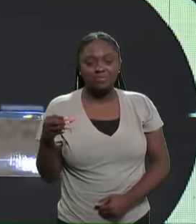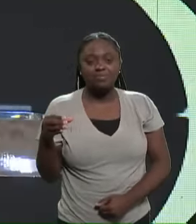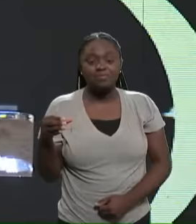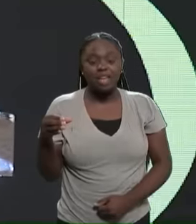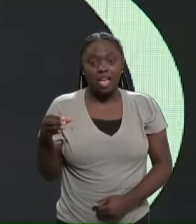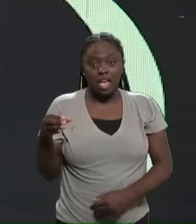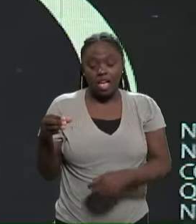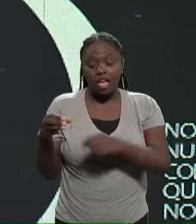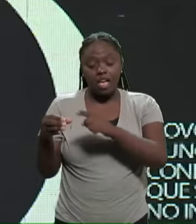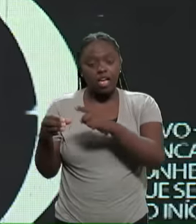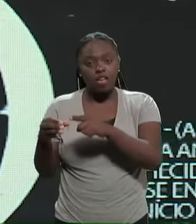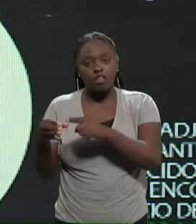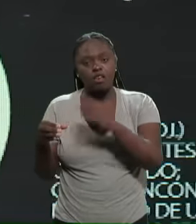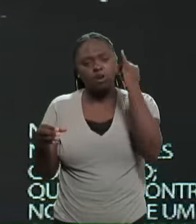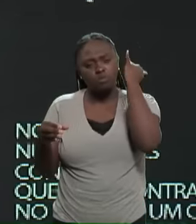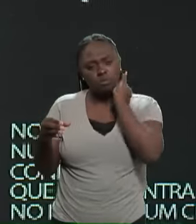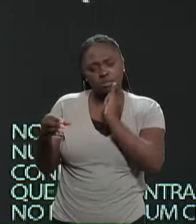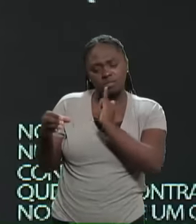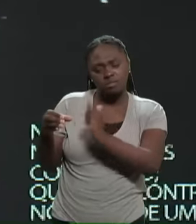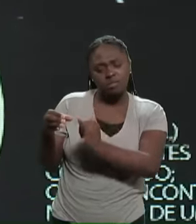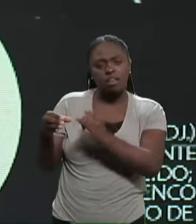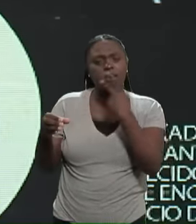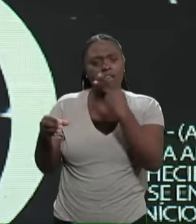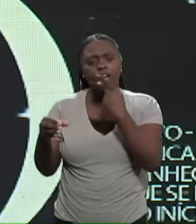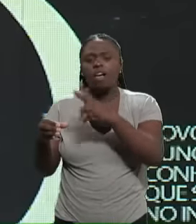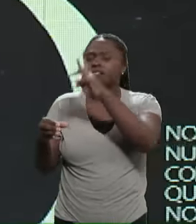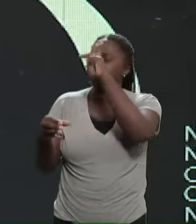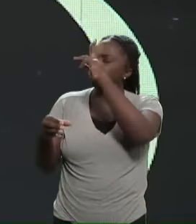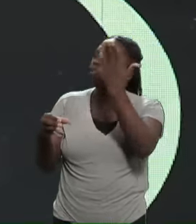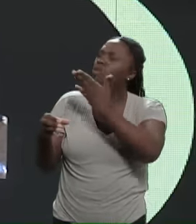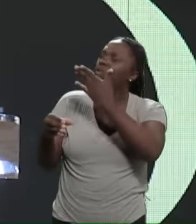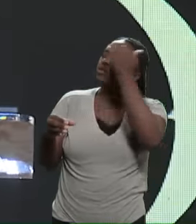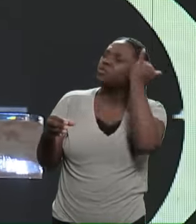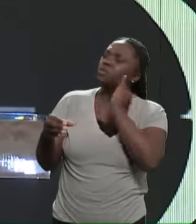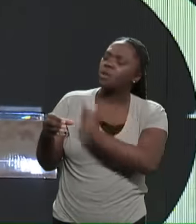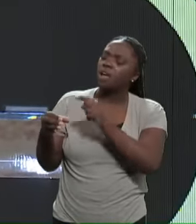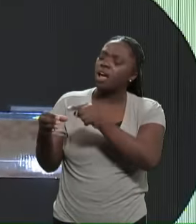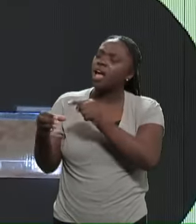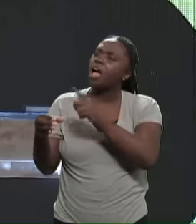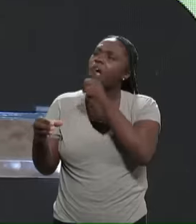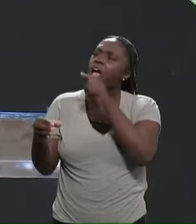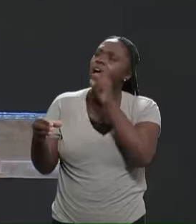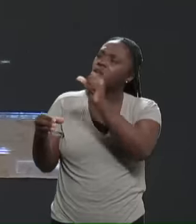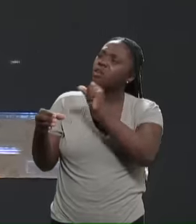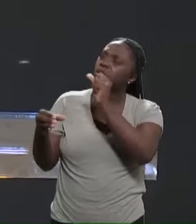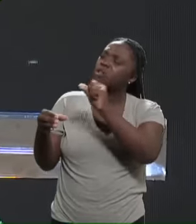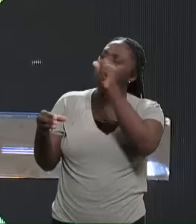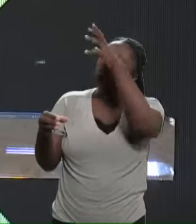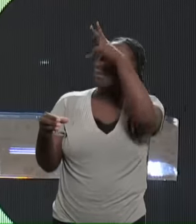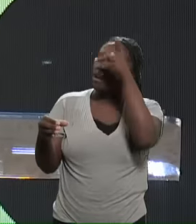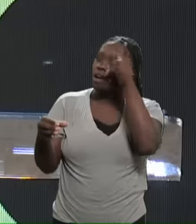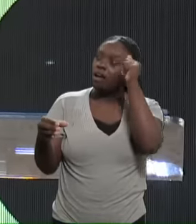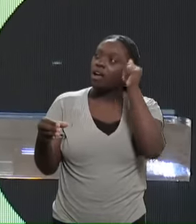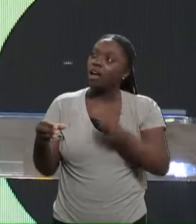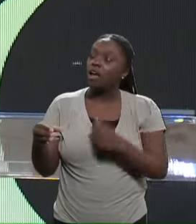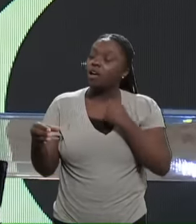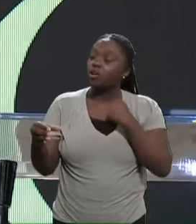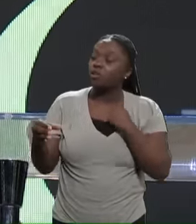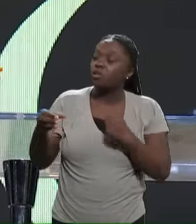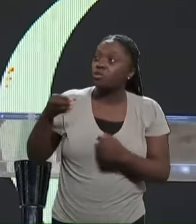Ahí pegué el copo y comencé a profetizar: Señor, yo profetizo que esta agua va a virar Coca-Cola. Cuando tome un poquito, yo voy a sentir.